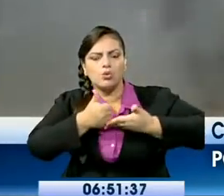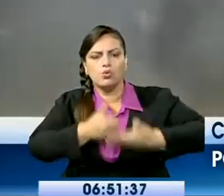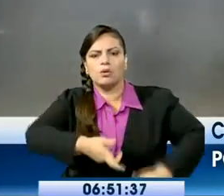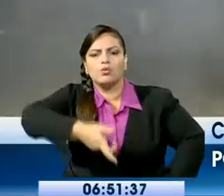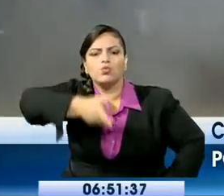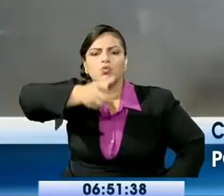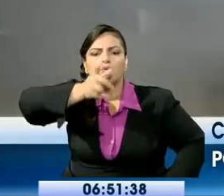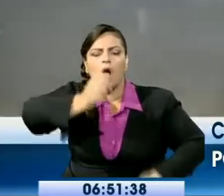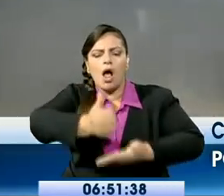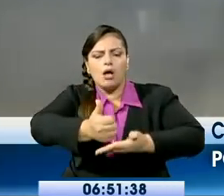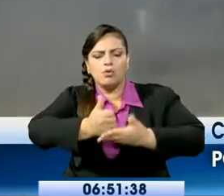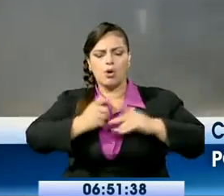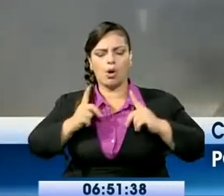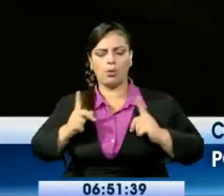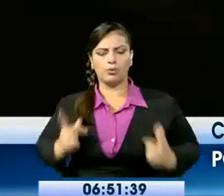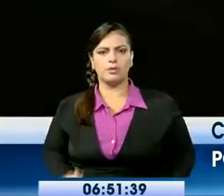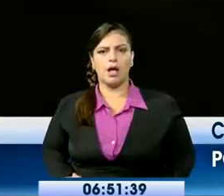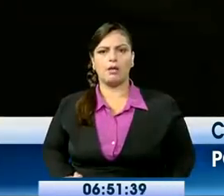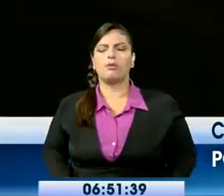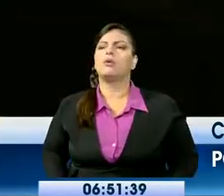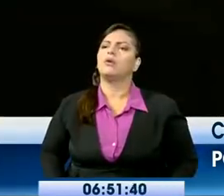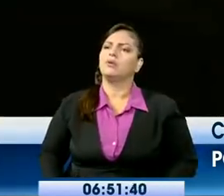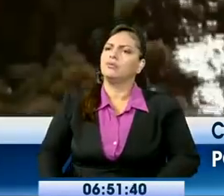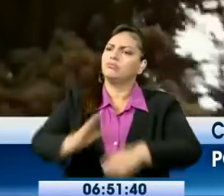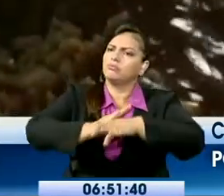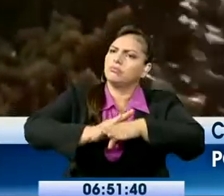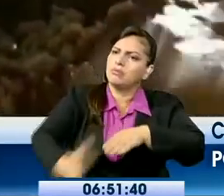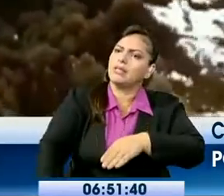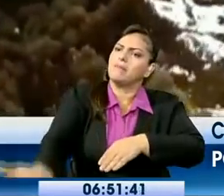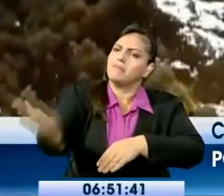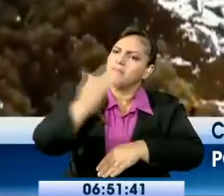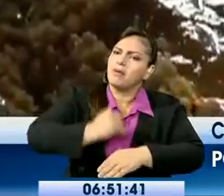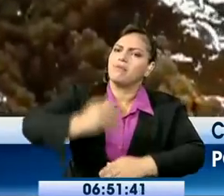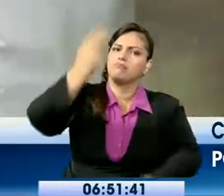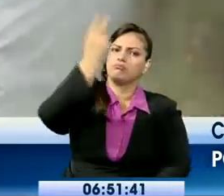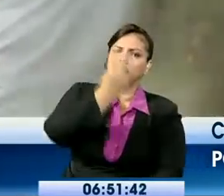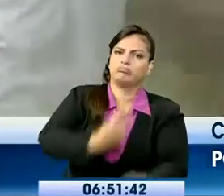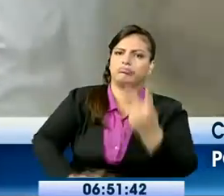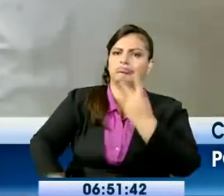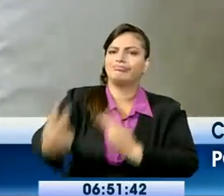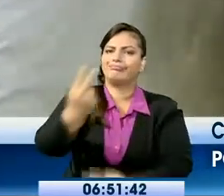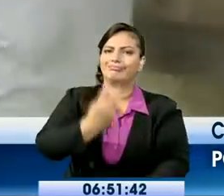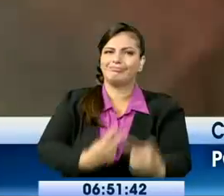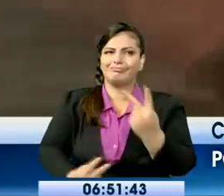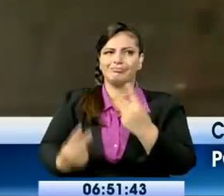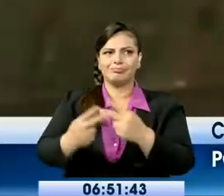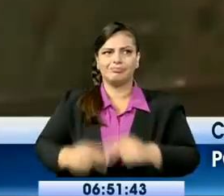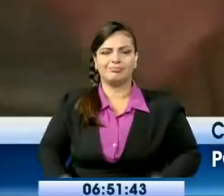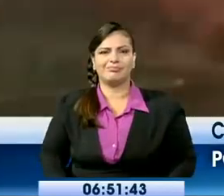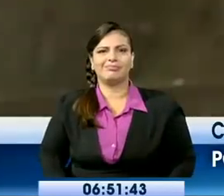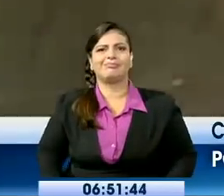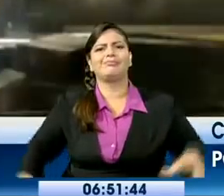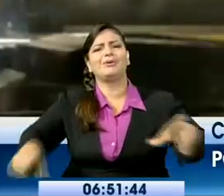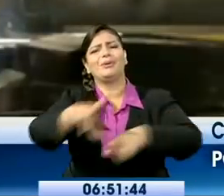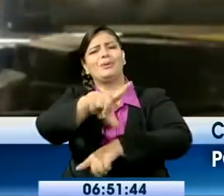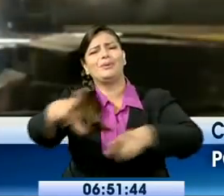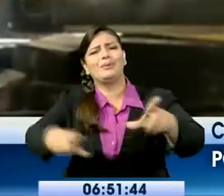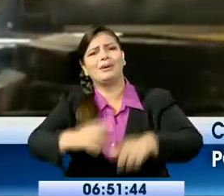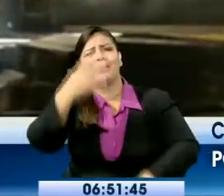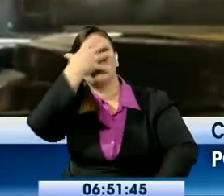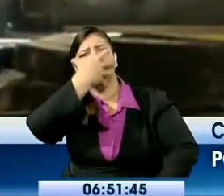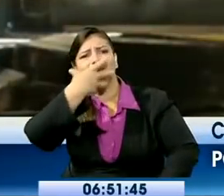países extranjeros que siempre me visiten aquí porque es un excelente panela. Encantan. Aventura maravillosa para muchos.